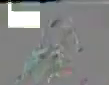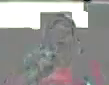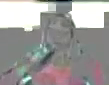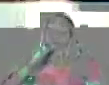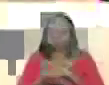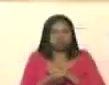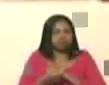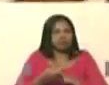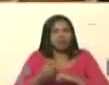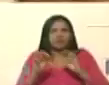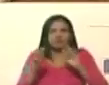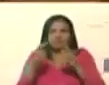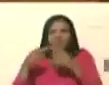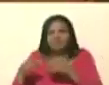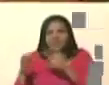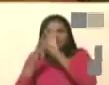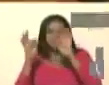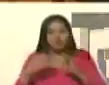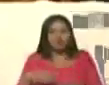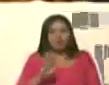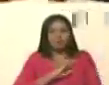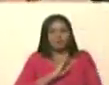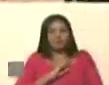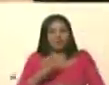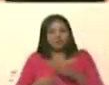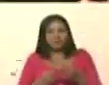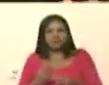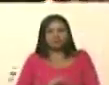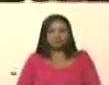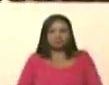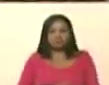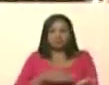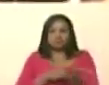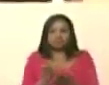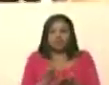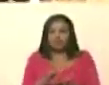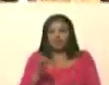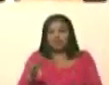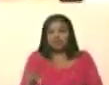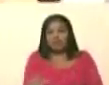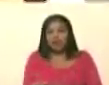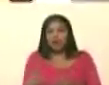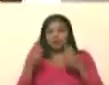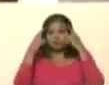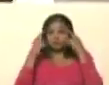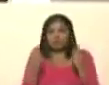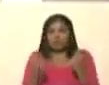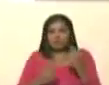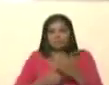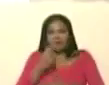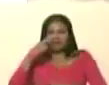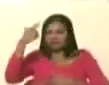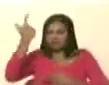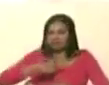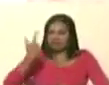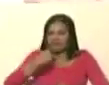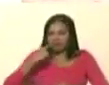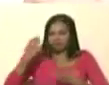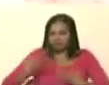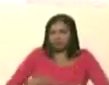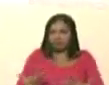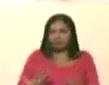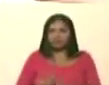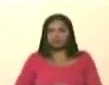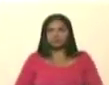diversificada en su vocación exportadora garantizada por un estado profesional serio decente